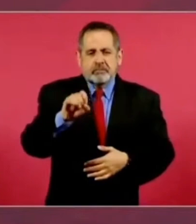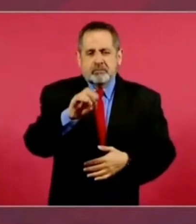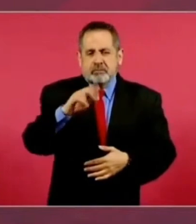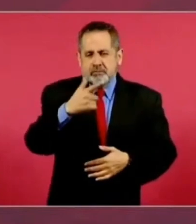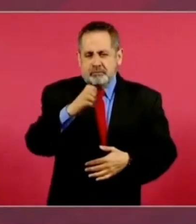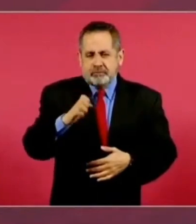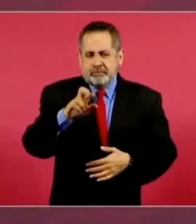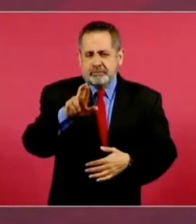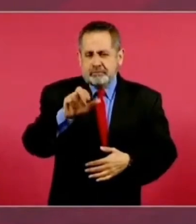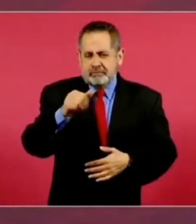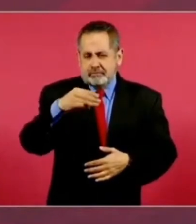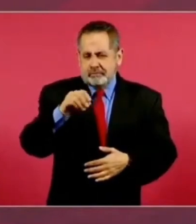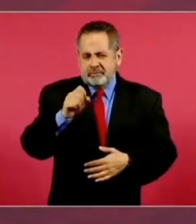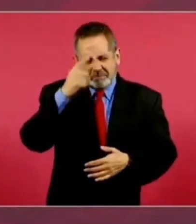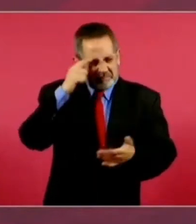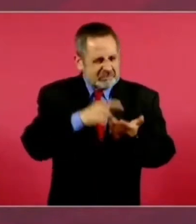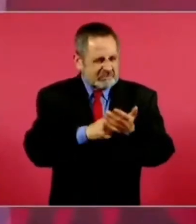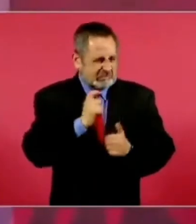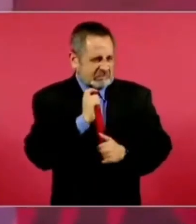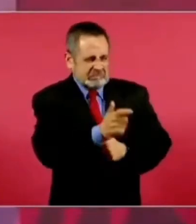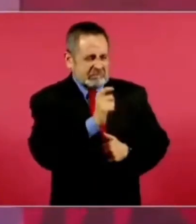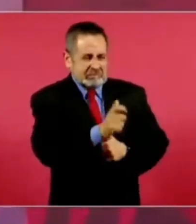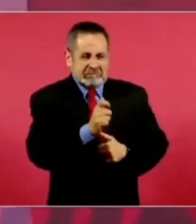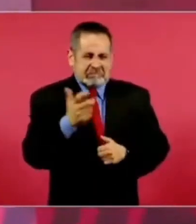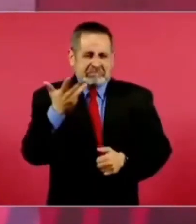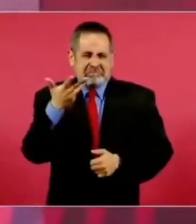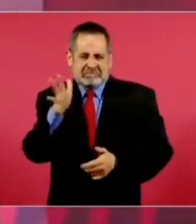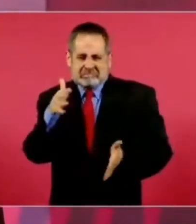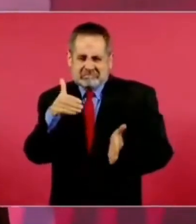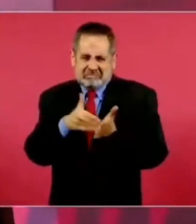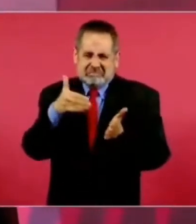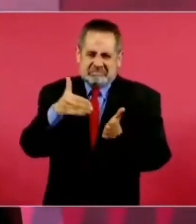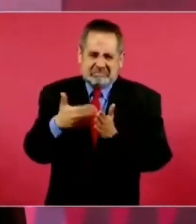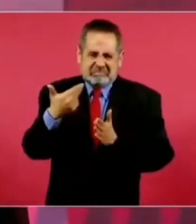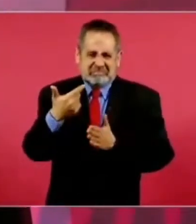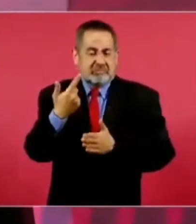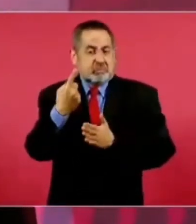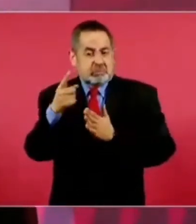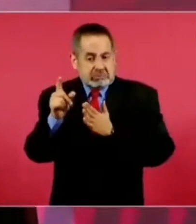pagando como 10 millones de pesos mensuales.